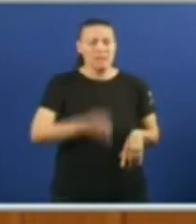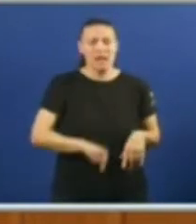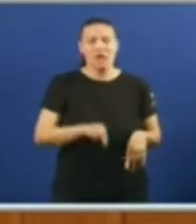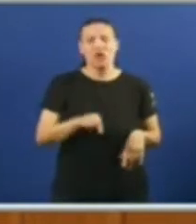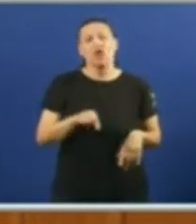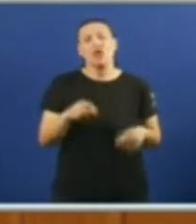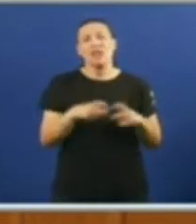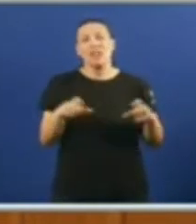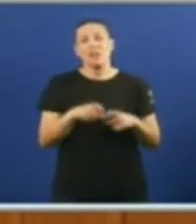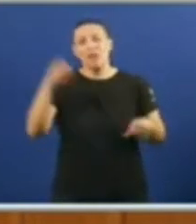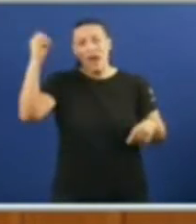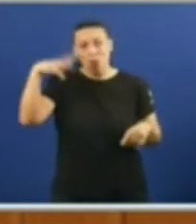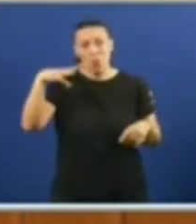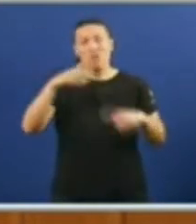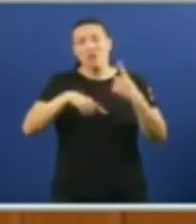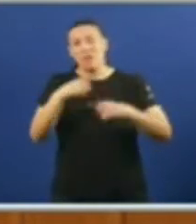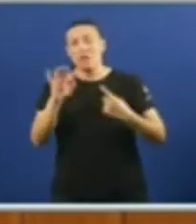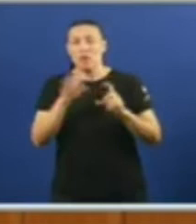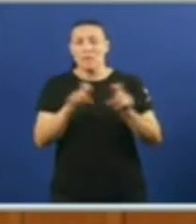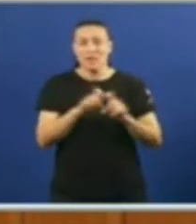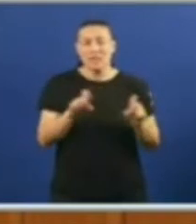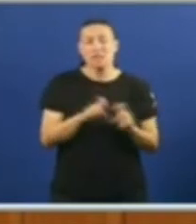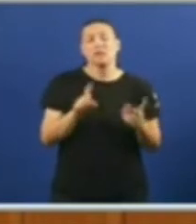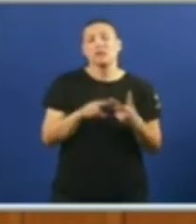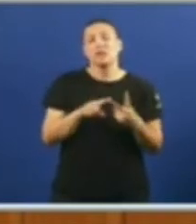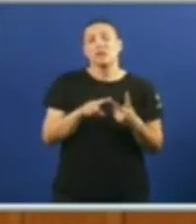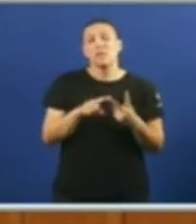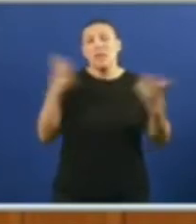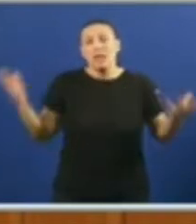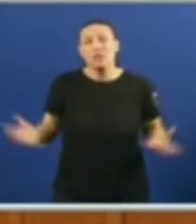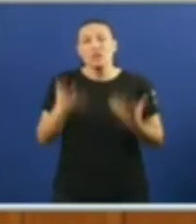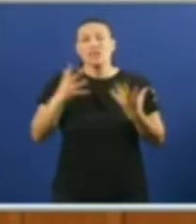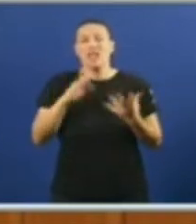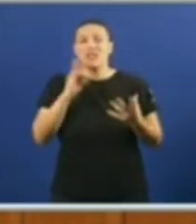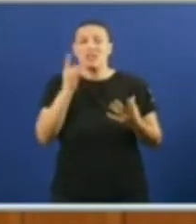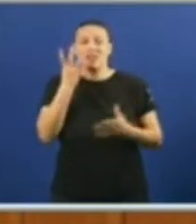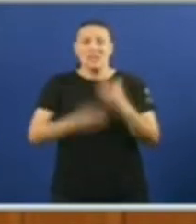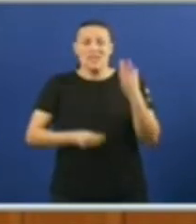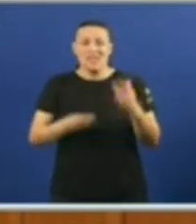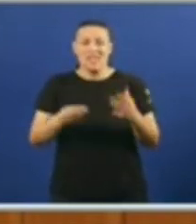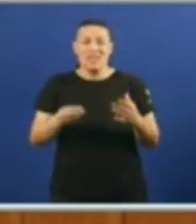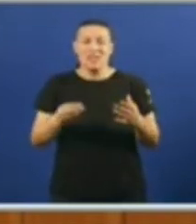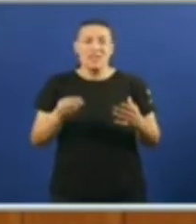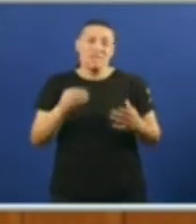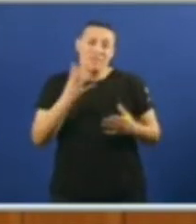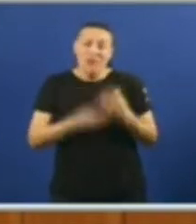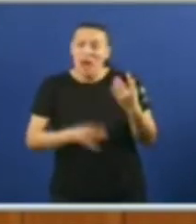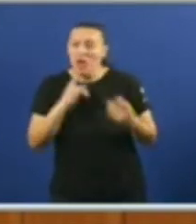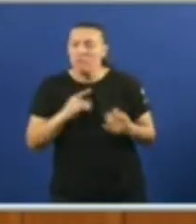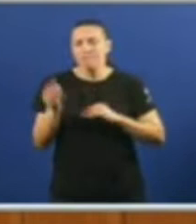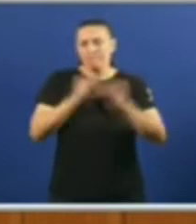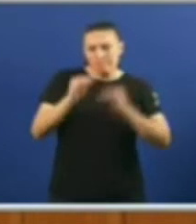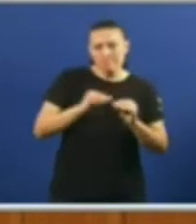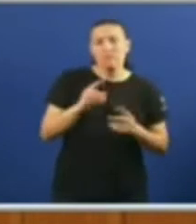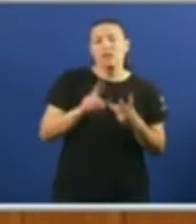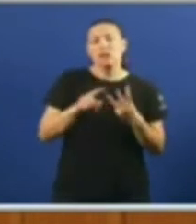luz a familias e a empresas, impulsar a eficiencia enerxética, as renovables e o autoconsumo e,